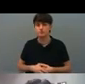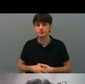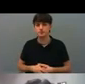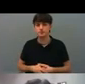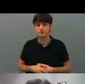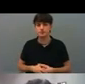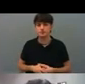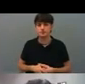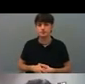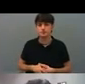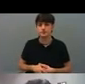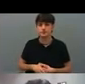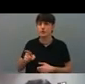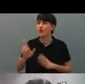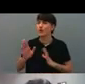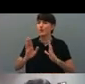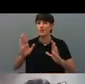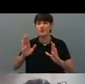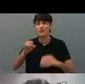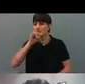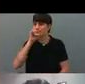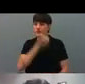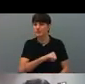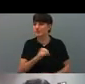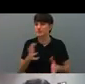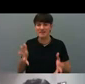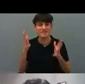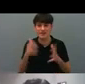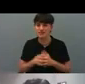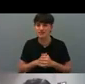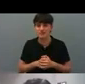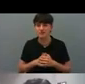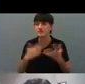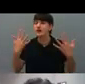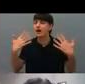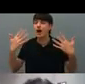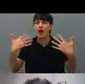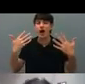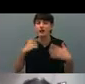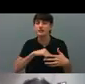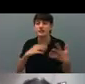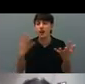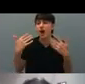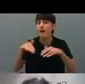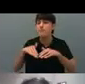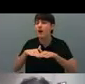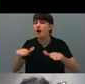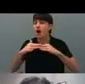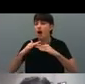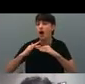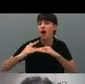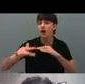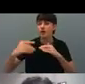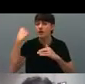Aquí uno de mis momentos preferidos, sentir el aire fresco y puro de la orilla del mar en la